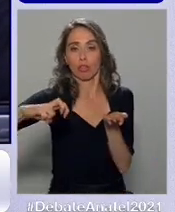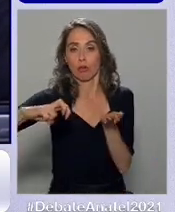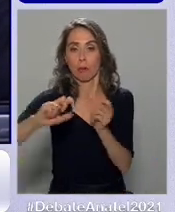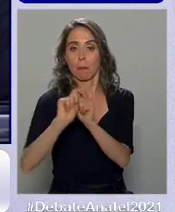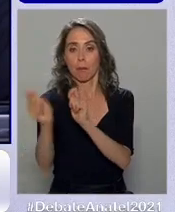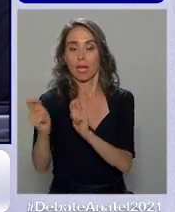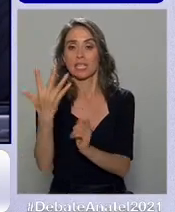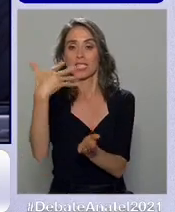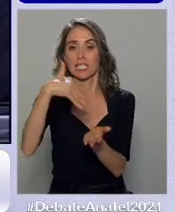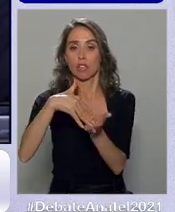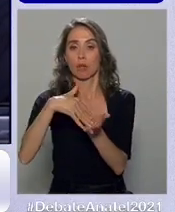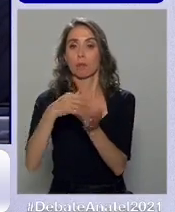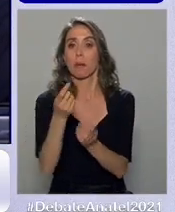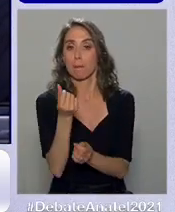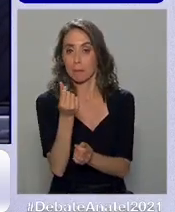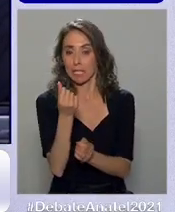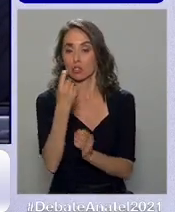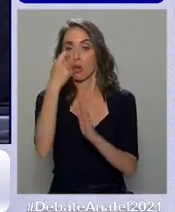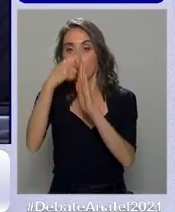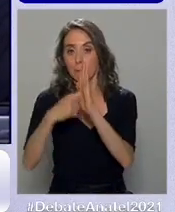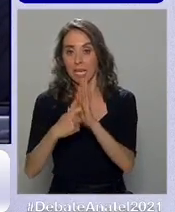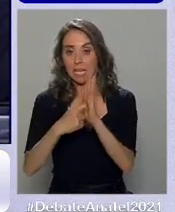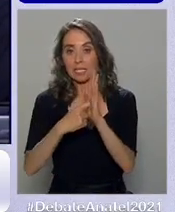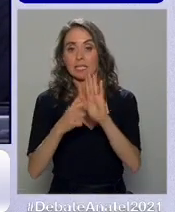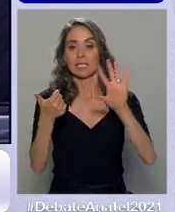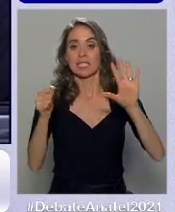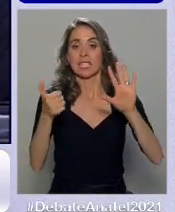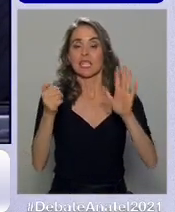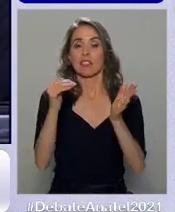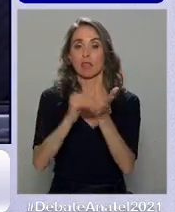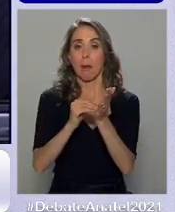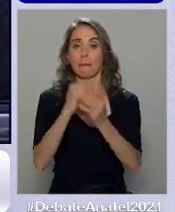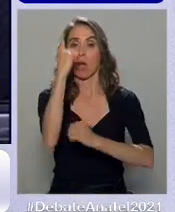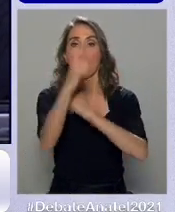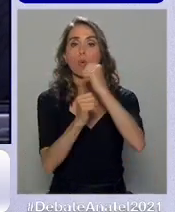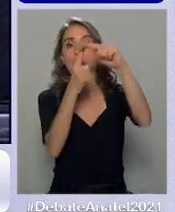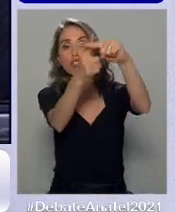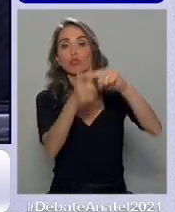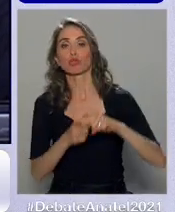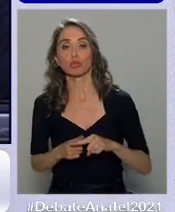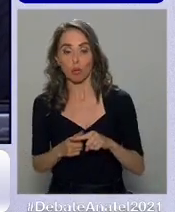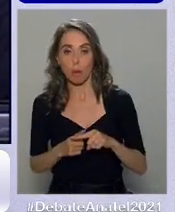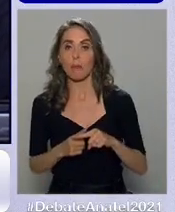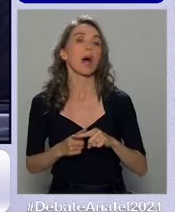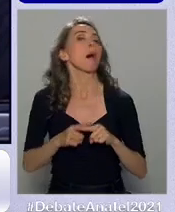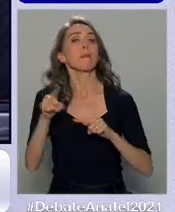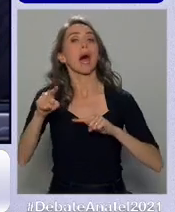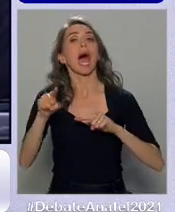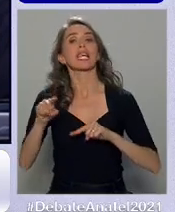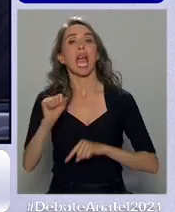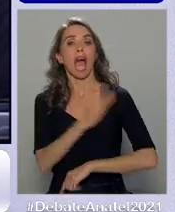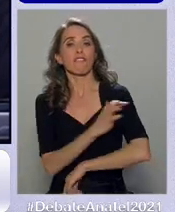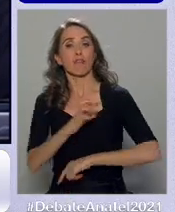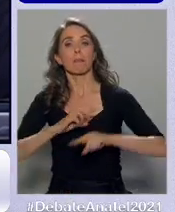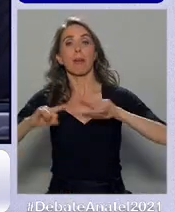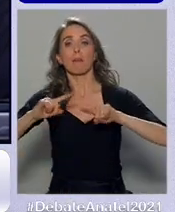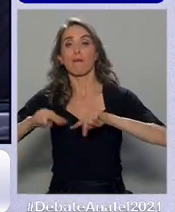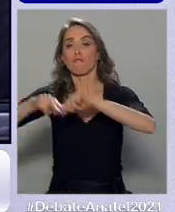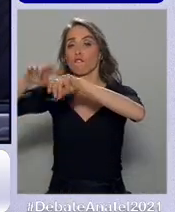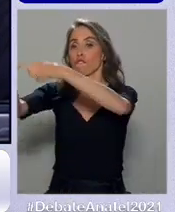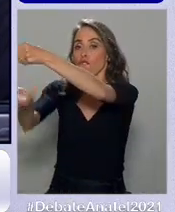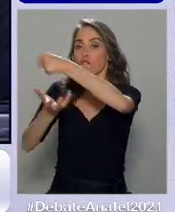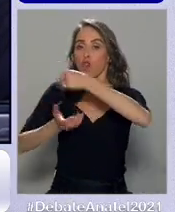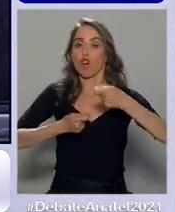decir, 5.000 pesos de administración al mes, 60.000 pesos al año, porque le administren sus recursos con las rentabilidades que